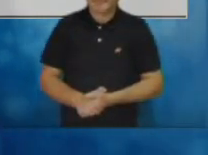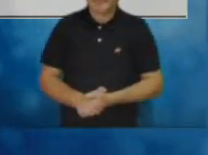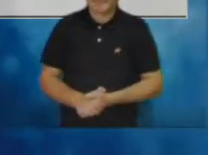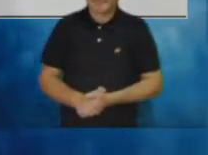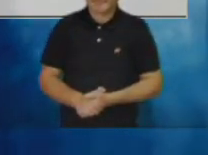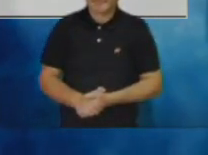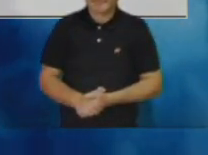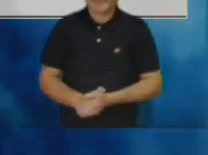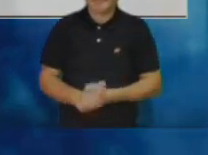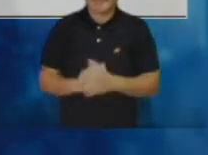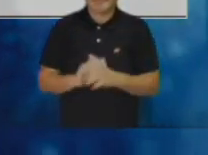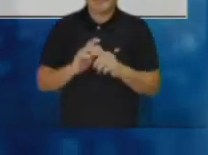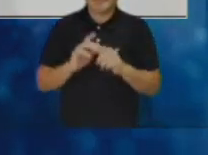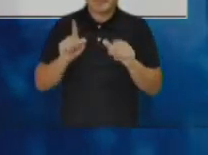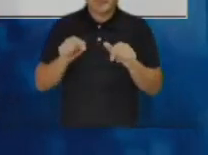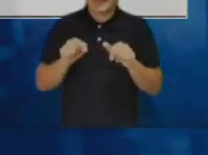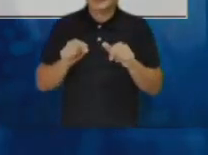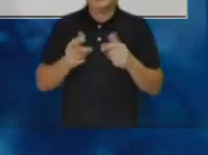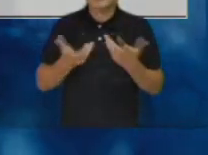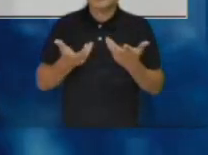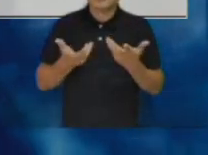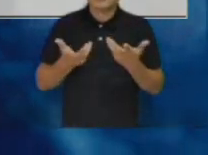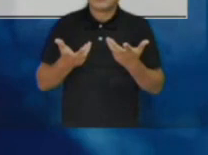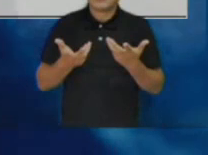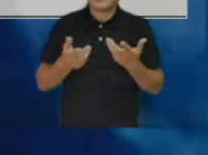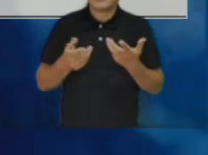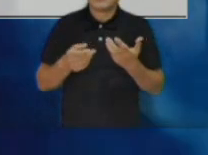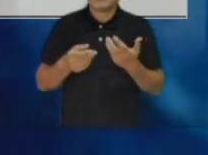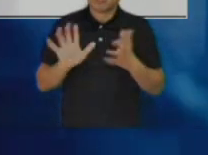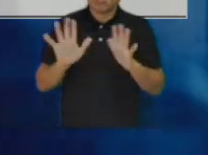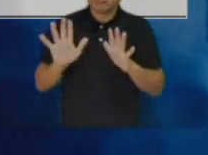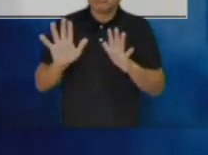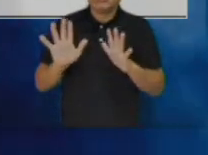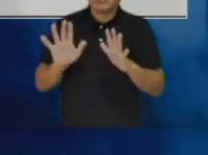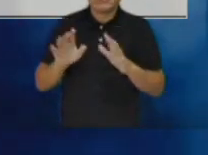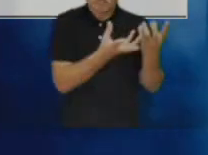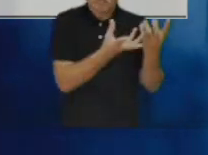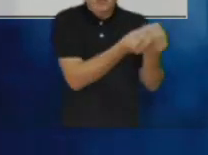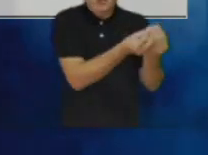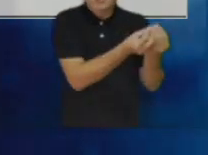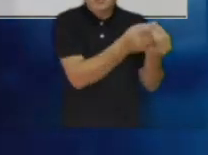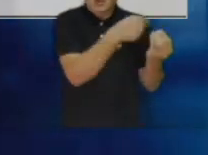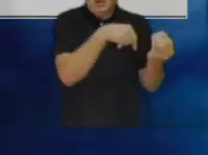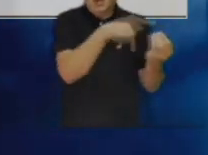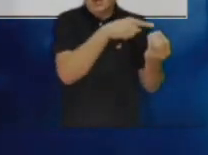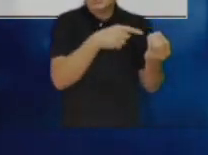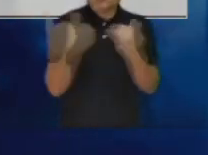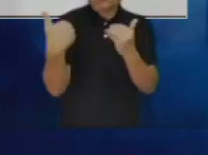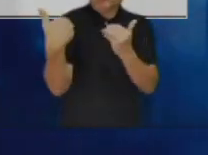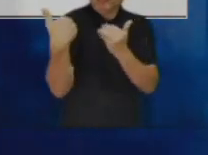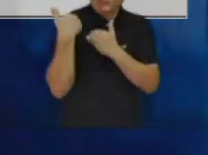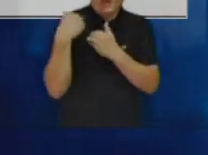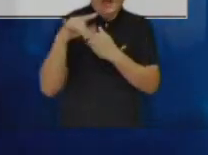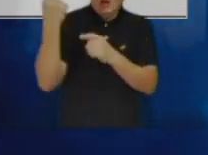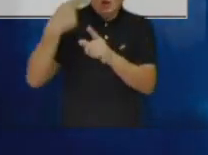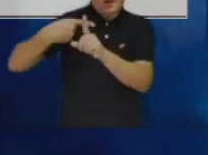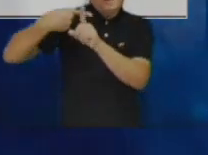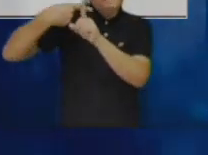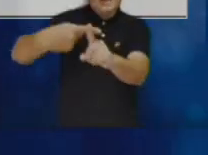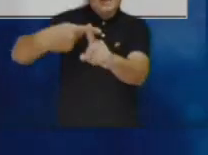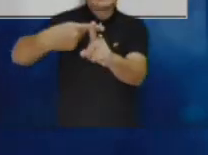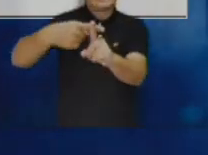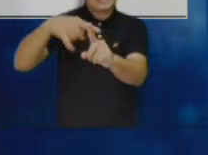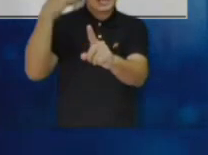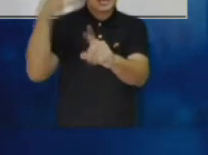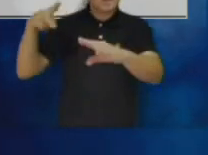en condiciones de responder a las amenazas de interferencia es otro de los roles y capacidades de